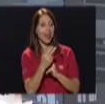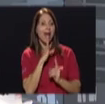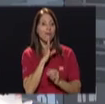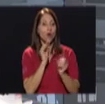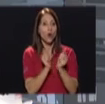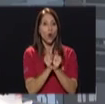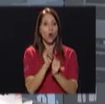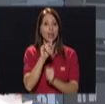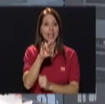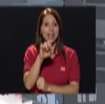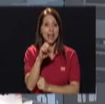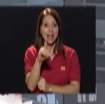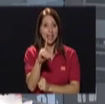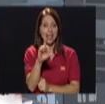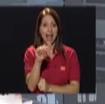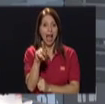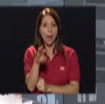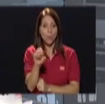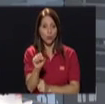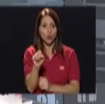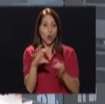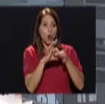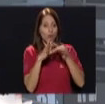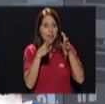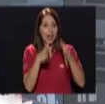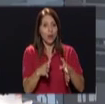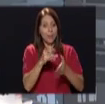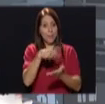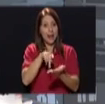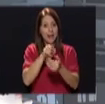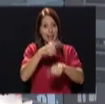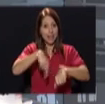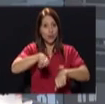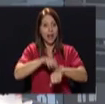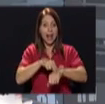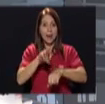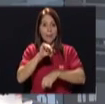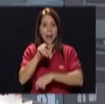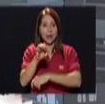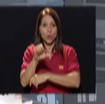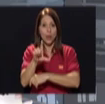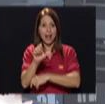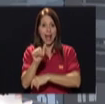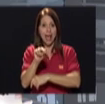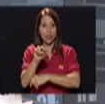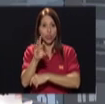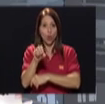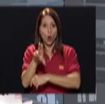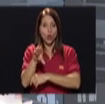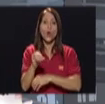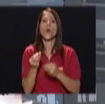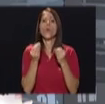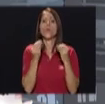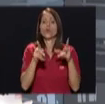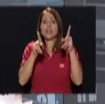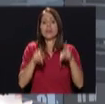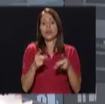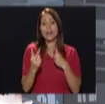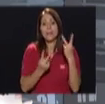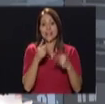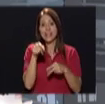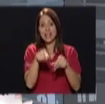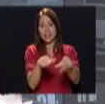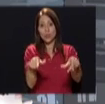conversó con Ingrid Campos, quien es la administradora del Parque Nacional Manuel Antonio, el parque más visitado del país, y explicó que